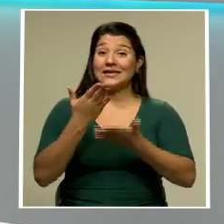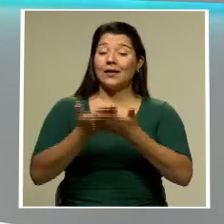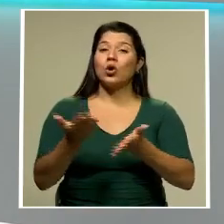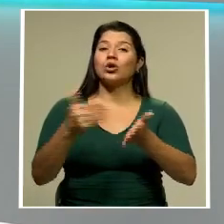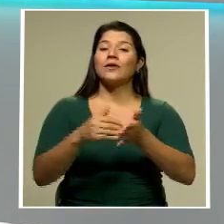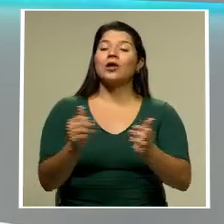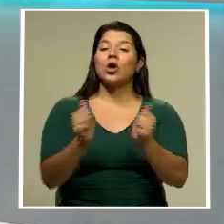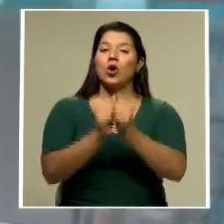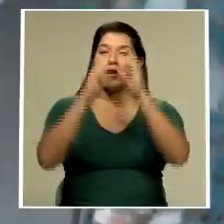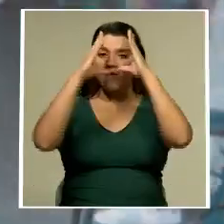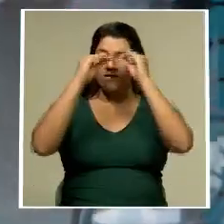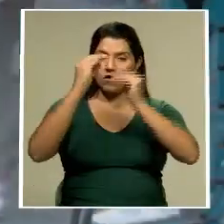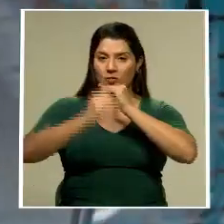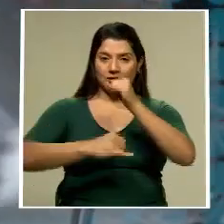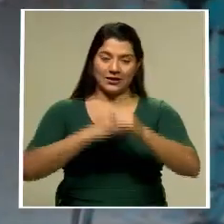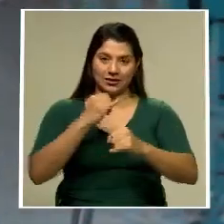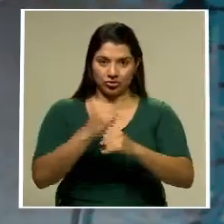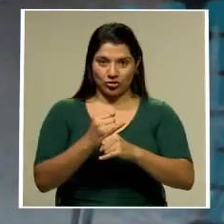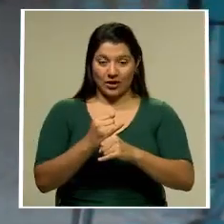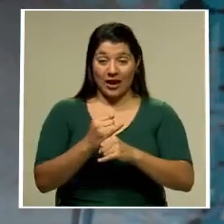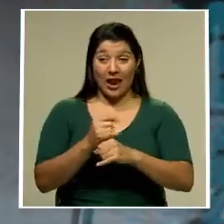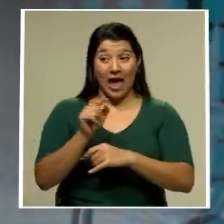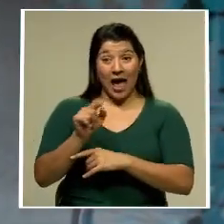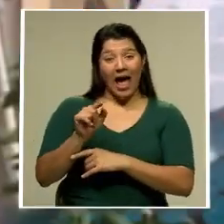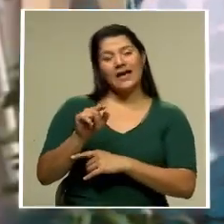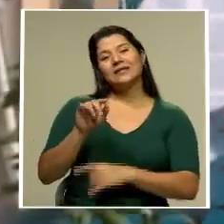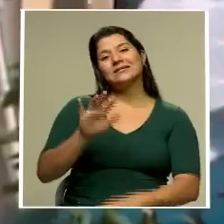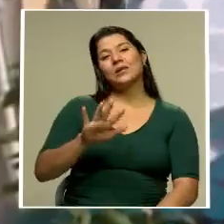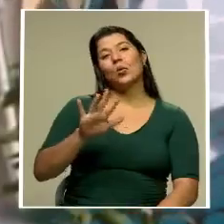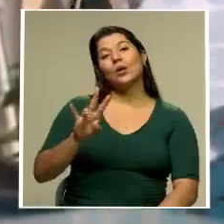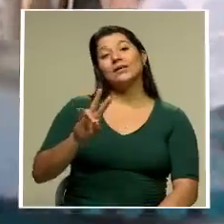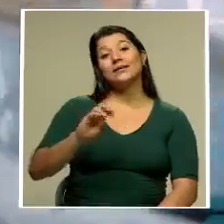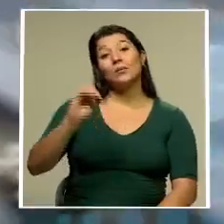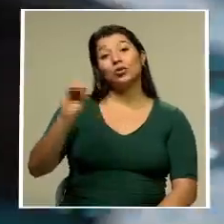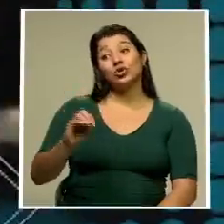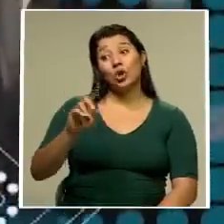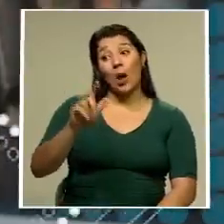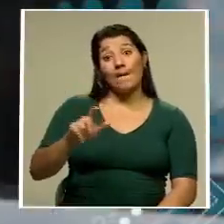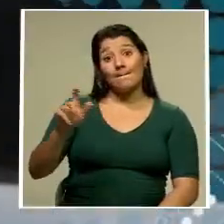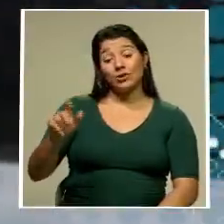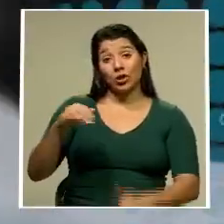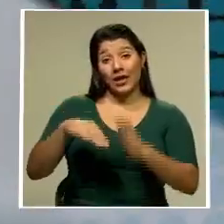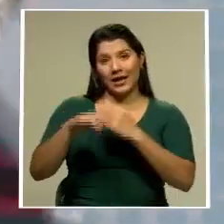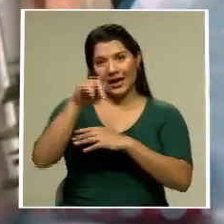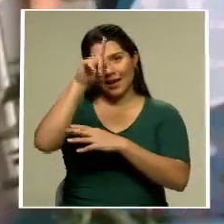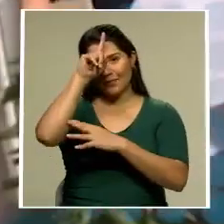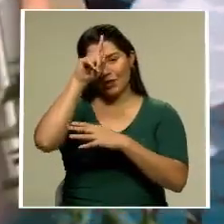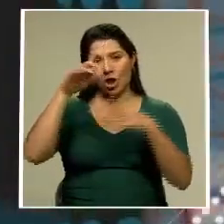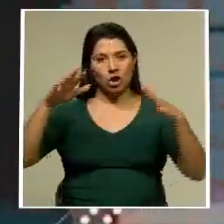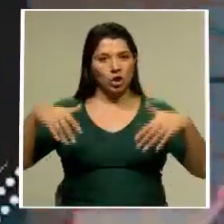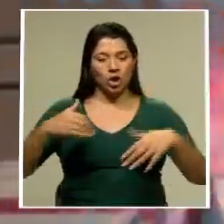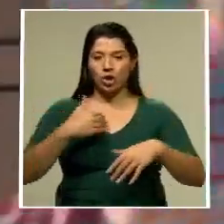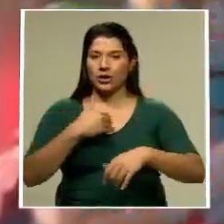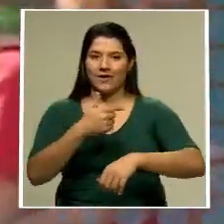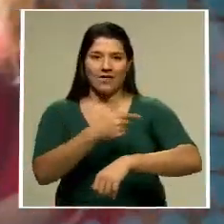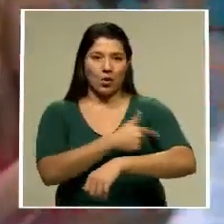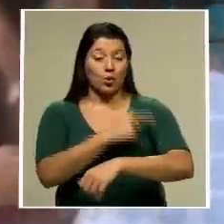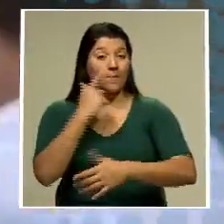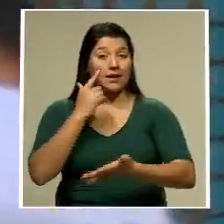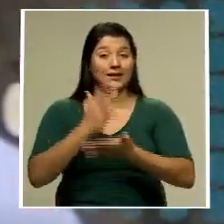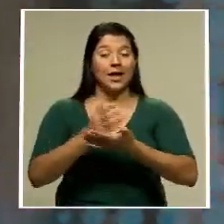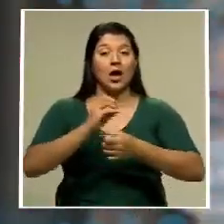con la información internacional, donde un 57% de la población alemana no se ha vacunado aún contra